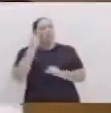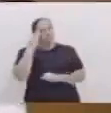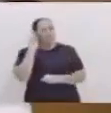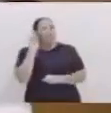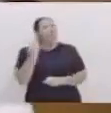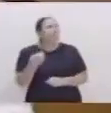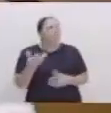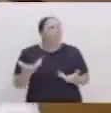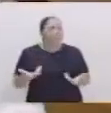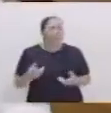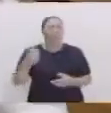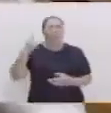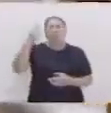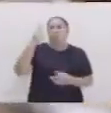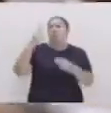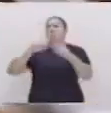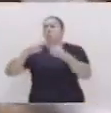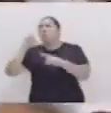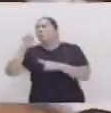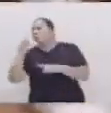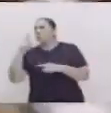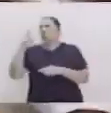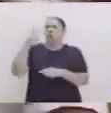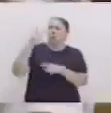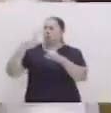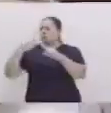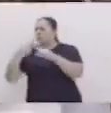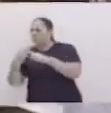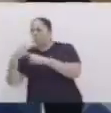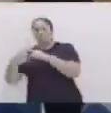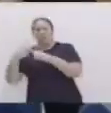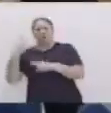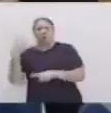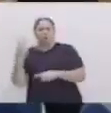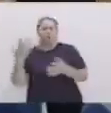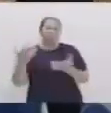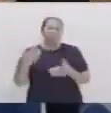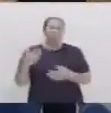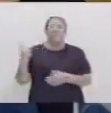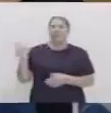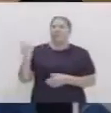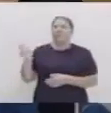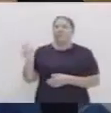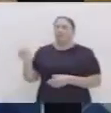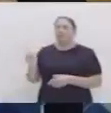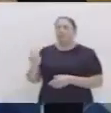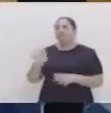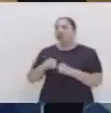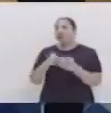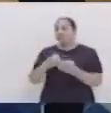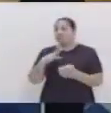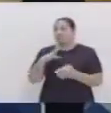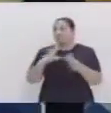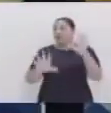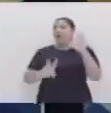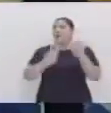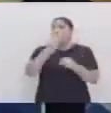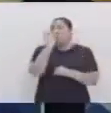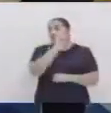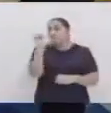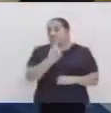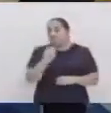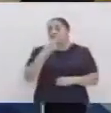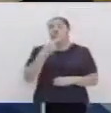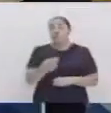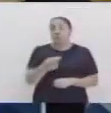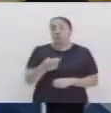puede ser como que 1 con 1, 2 con 2, y así. Muy bien. Entonces, como ya decía, pues vamos a tener 12 posibles respuestas.